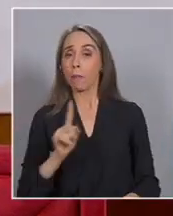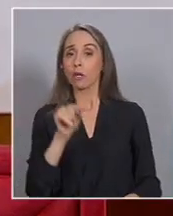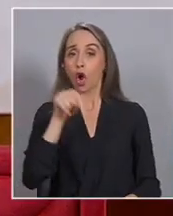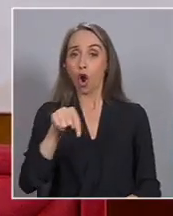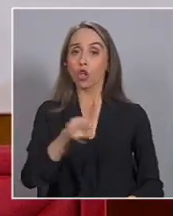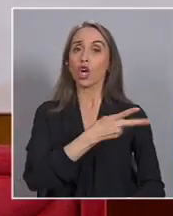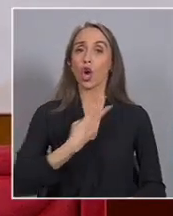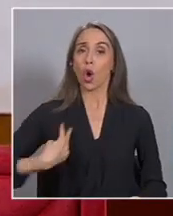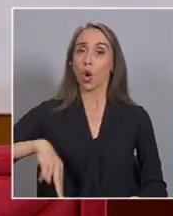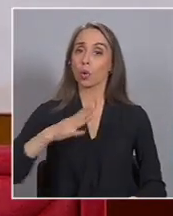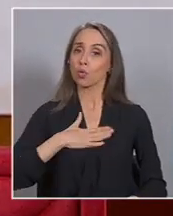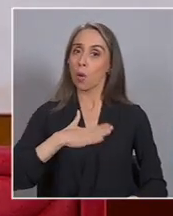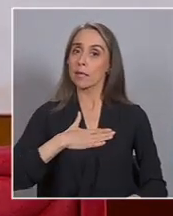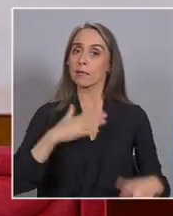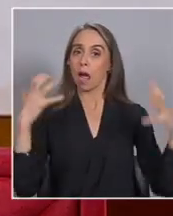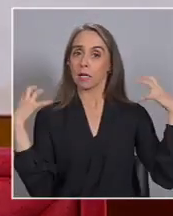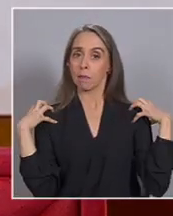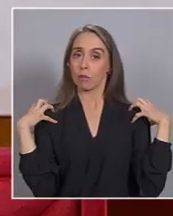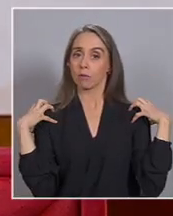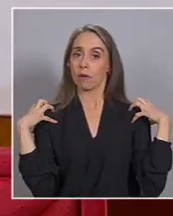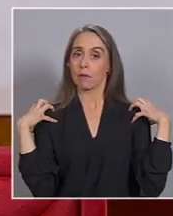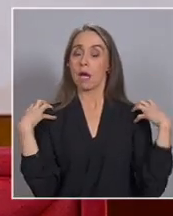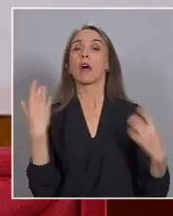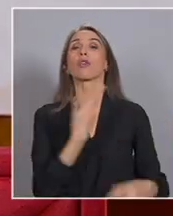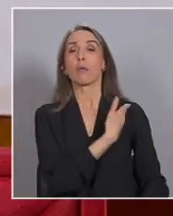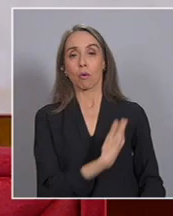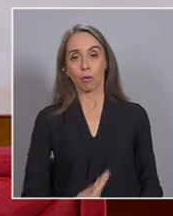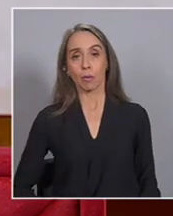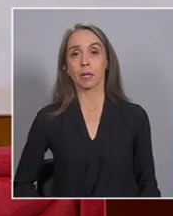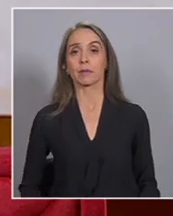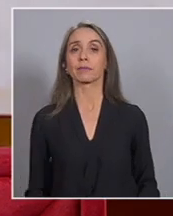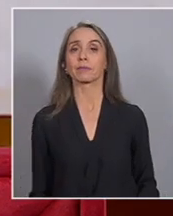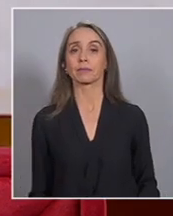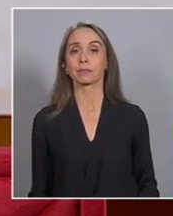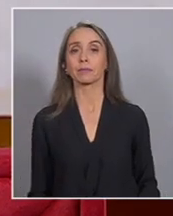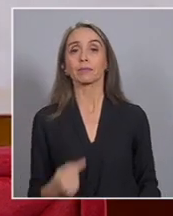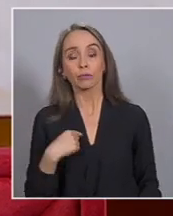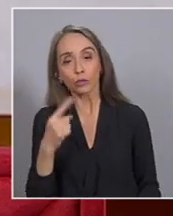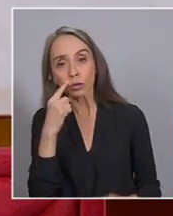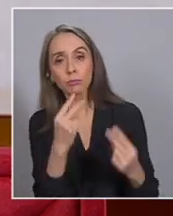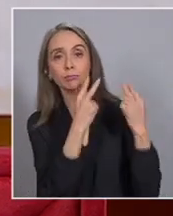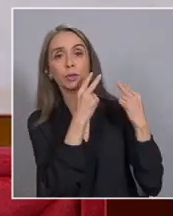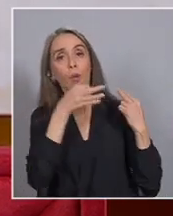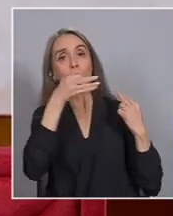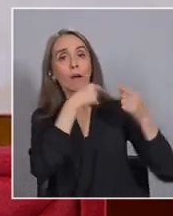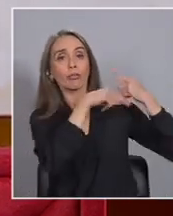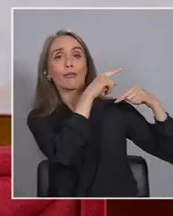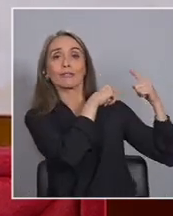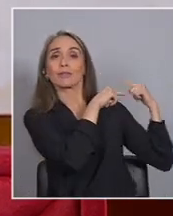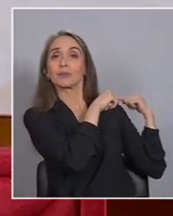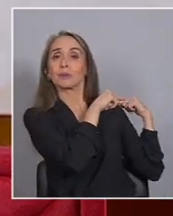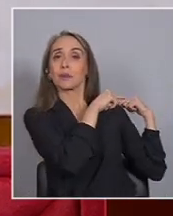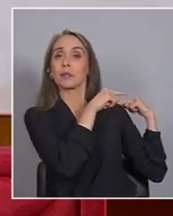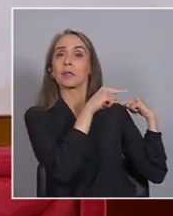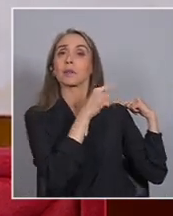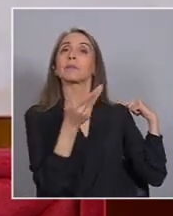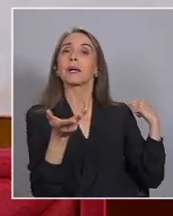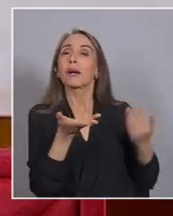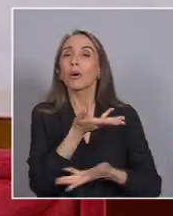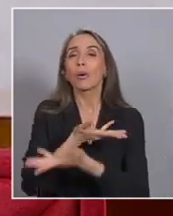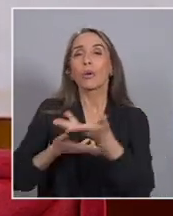son nuestras responsabilidades como gobierno. Hago esta retrospectiva para